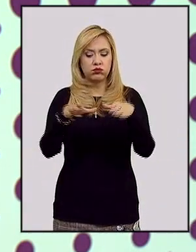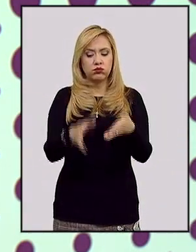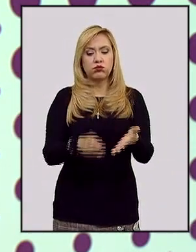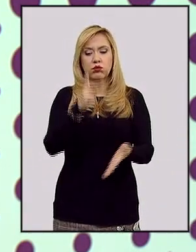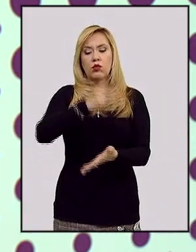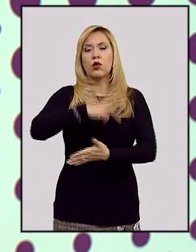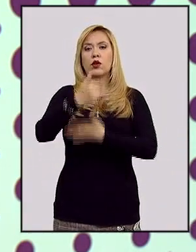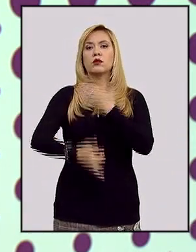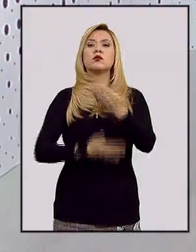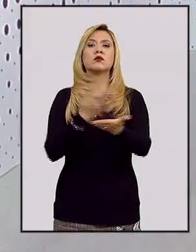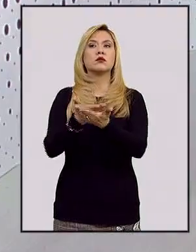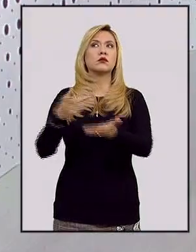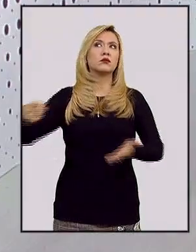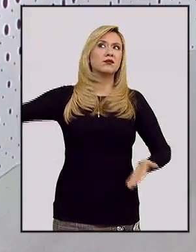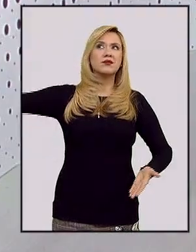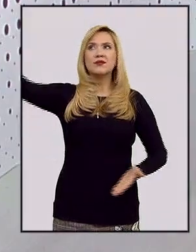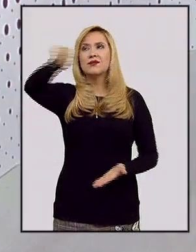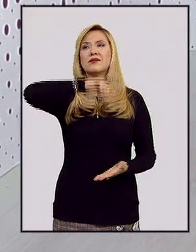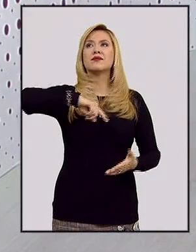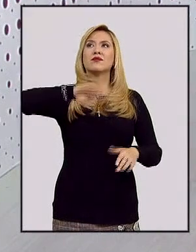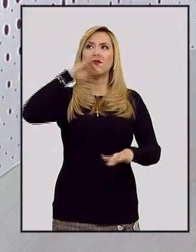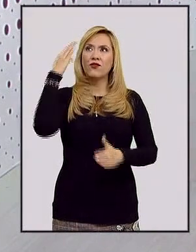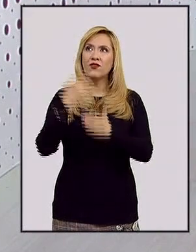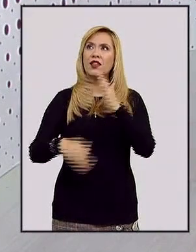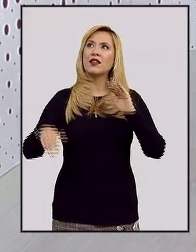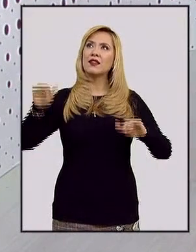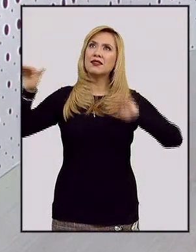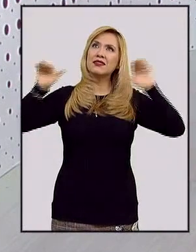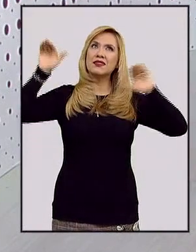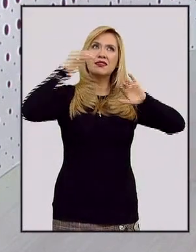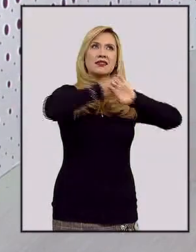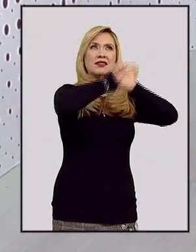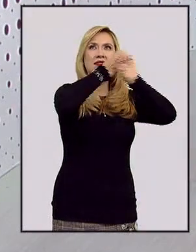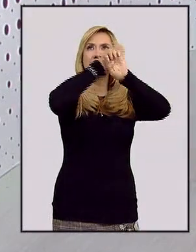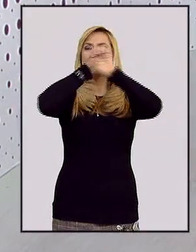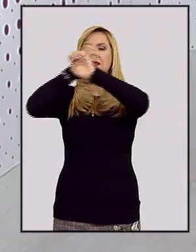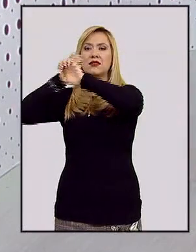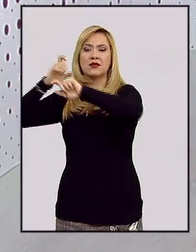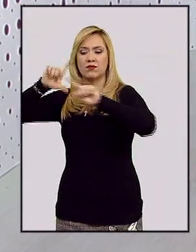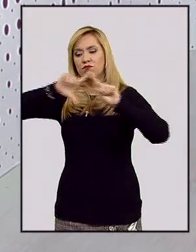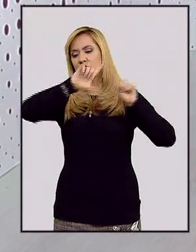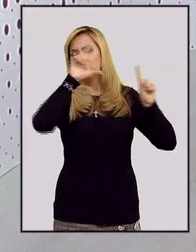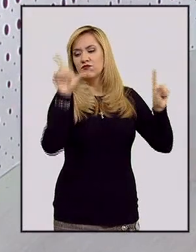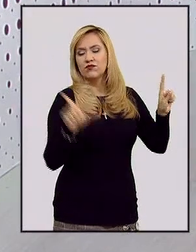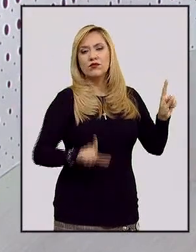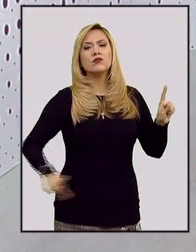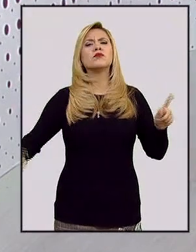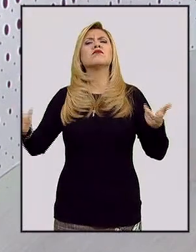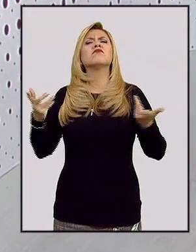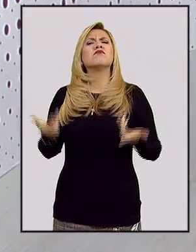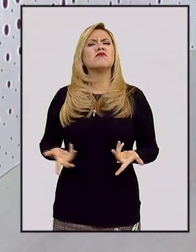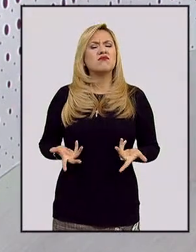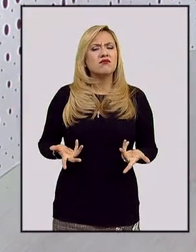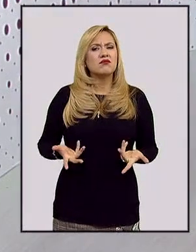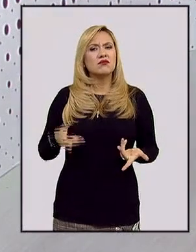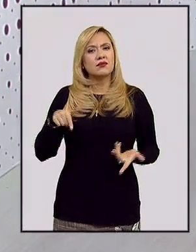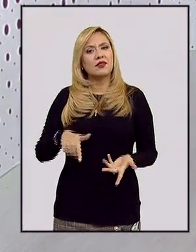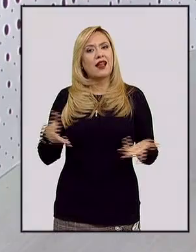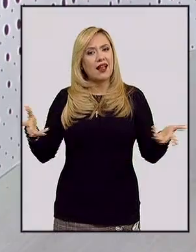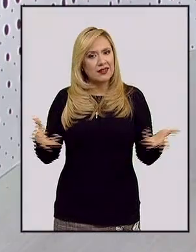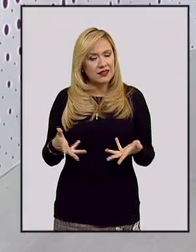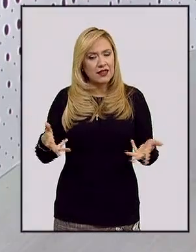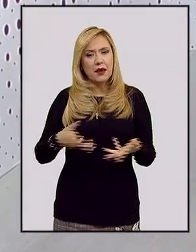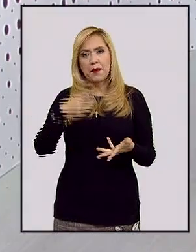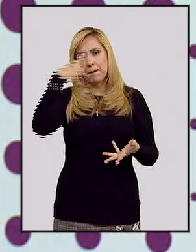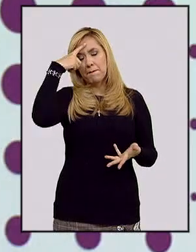a los congresos de los demás de las demás entidades federativas a nivel federal, pues a llevar a cabo este tipo de esfuerzos justo